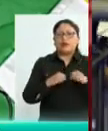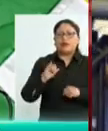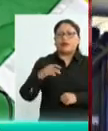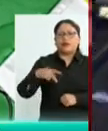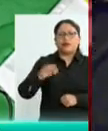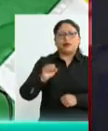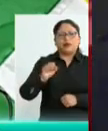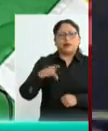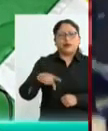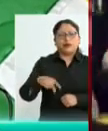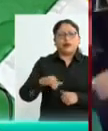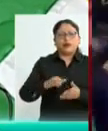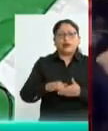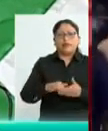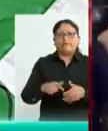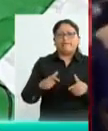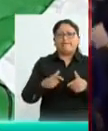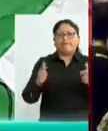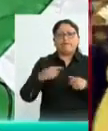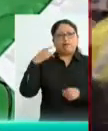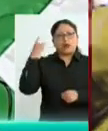de nuestro país, MAS-YPCP.